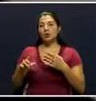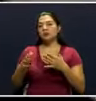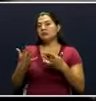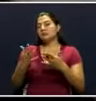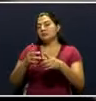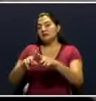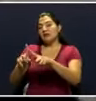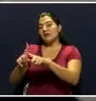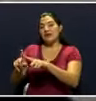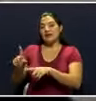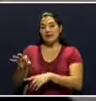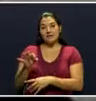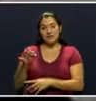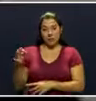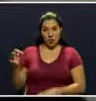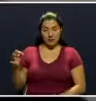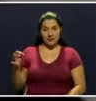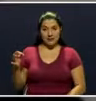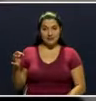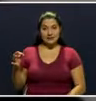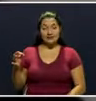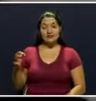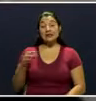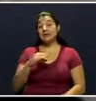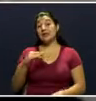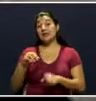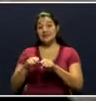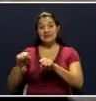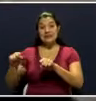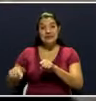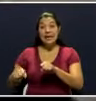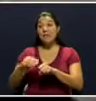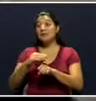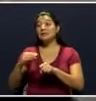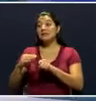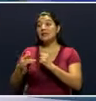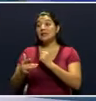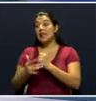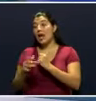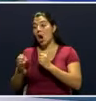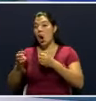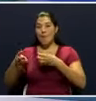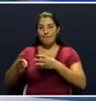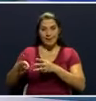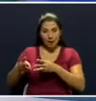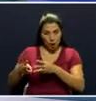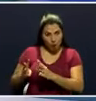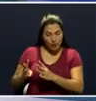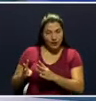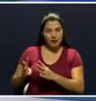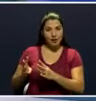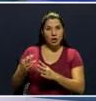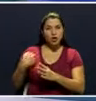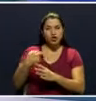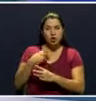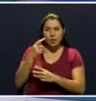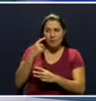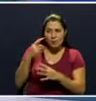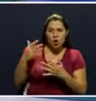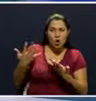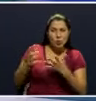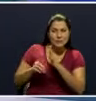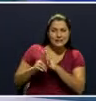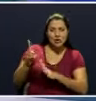diferentes formas, ¿verdad? Y sistemas y metodologías, como nosotros vemos cómo se comporta la enfermedad en una